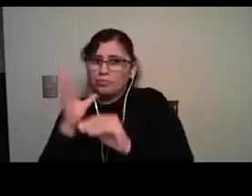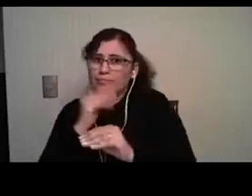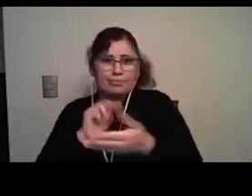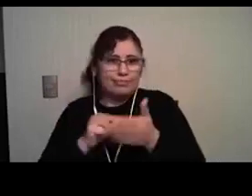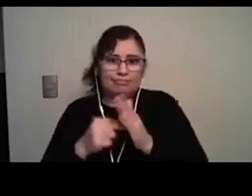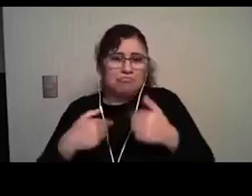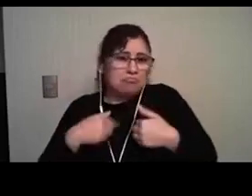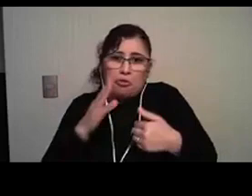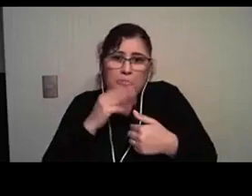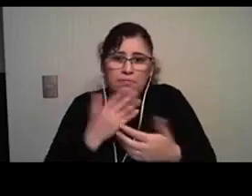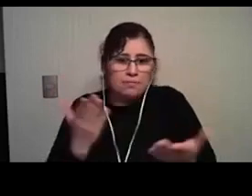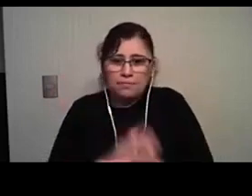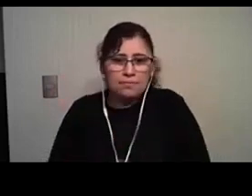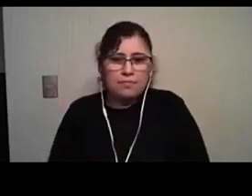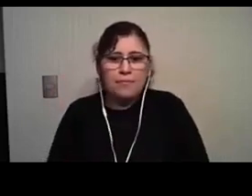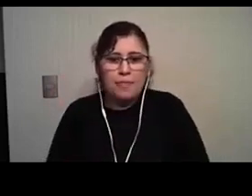¿De acuerdo?